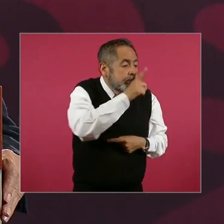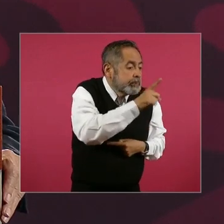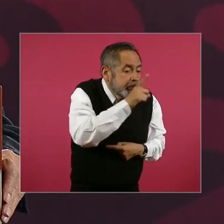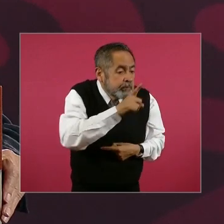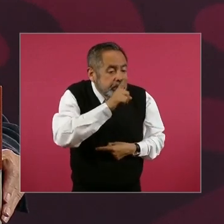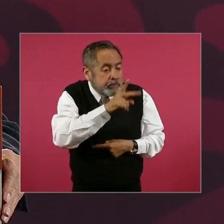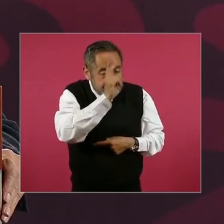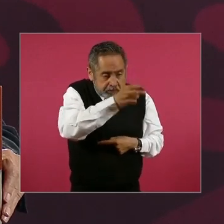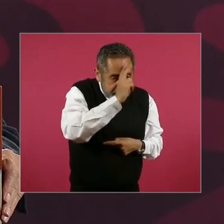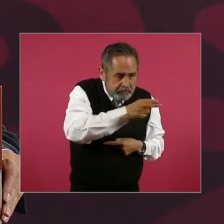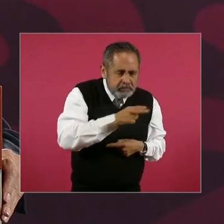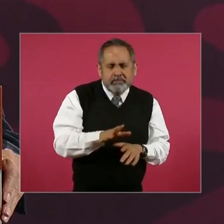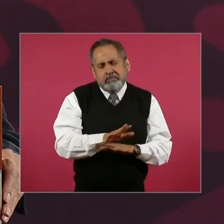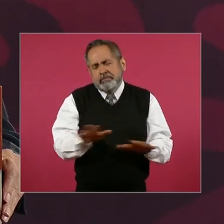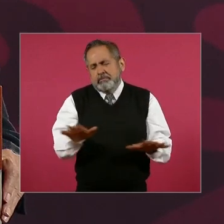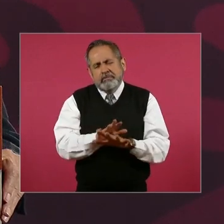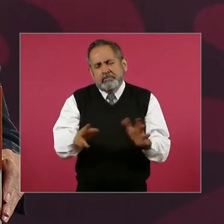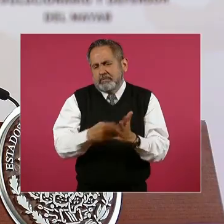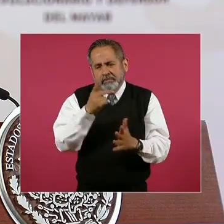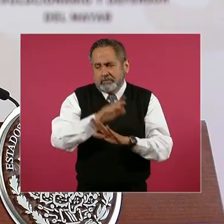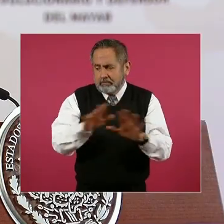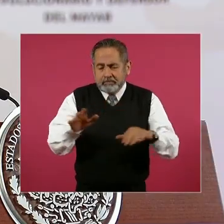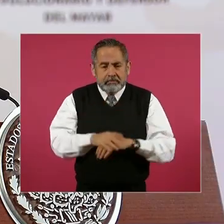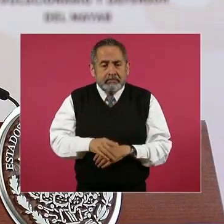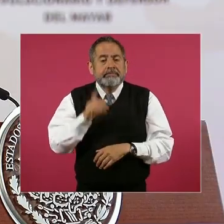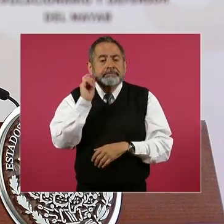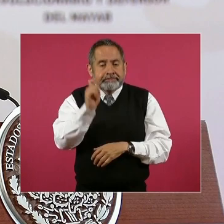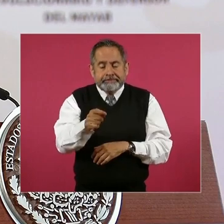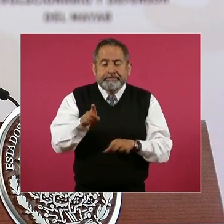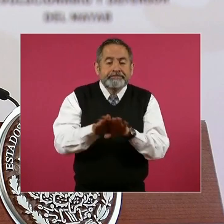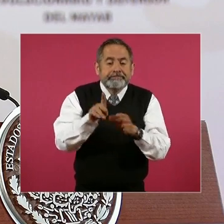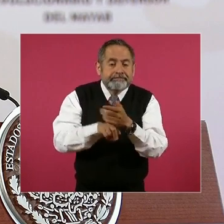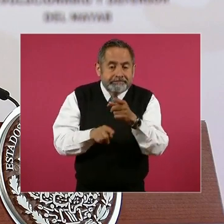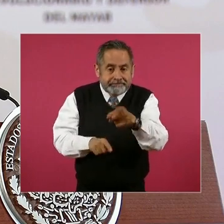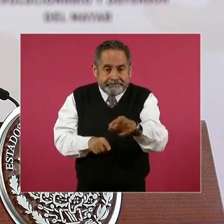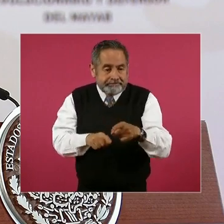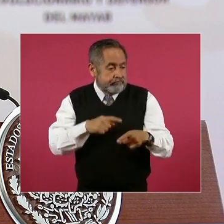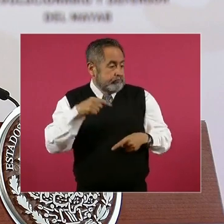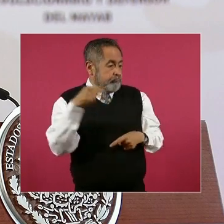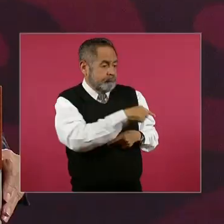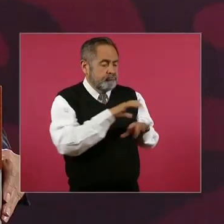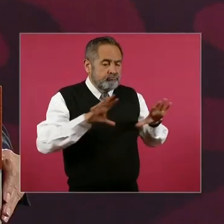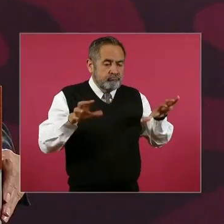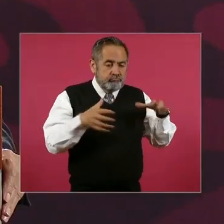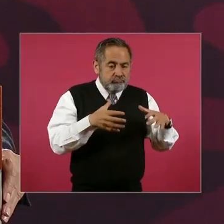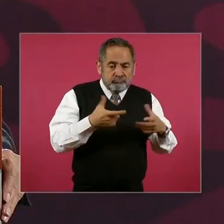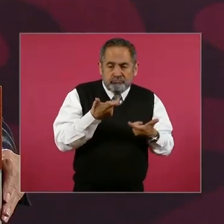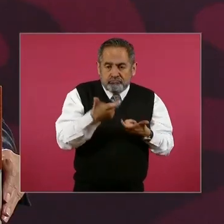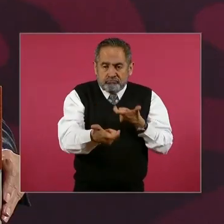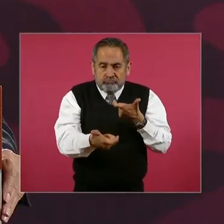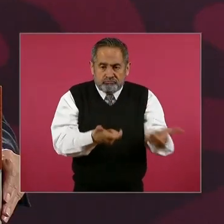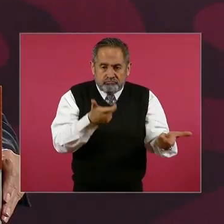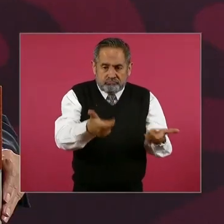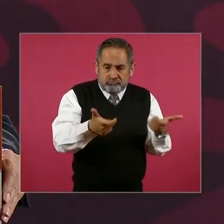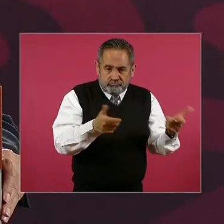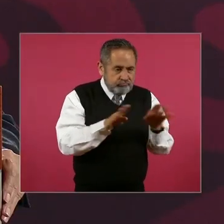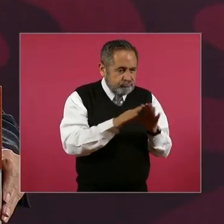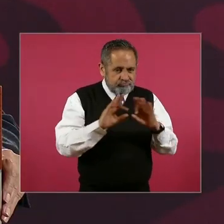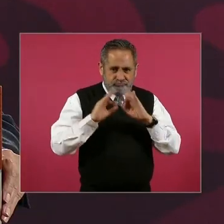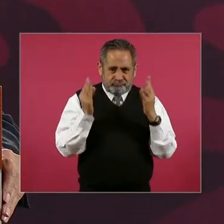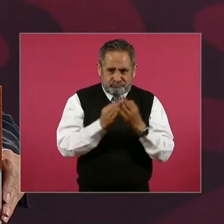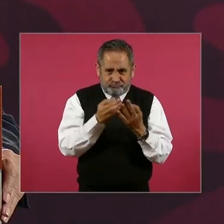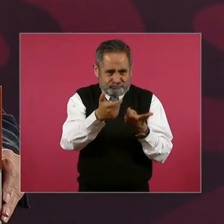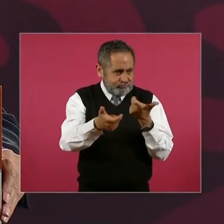no estamos hablando aquí de eso de la censura estamos hablando de la monopolización por las estructuras